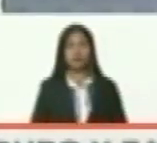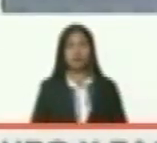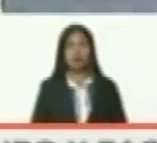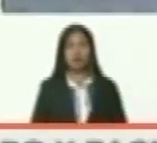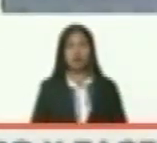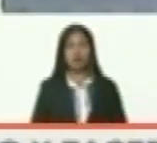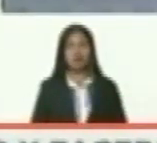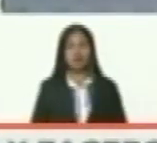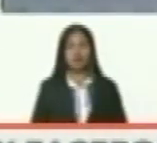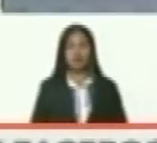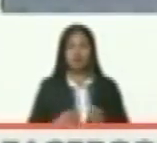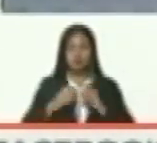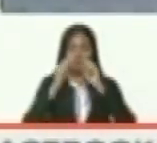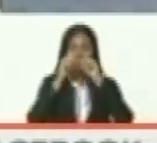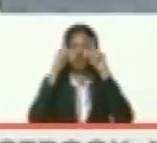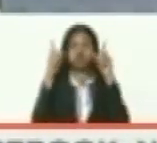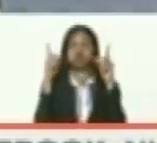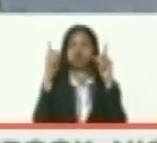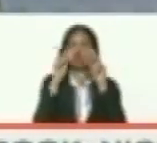es impresionante porque